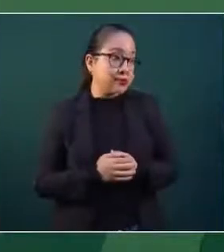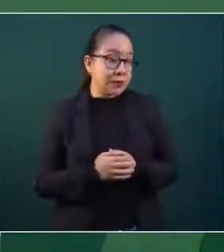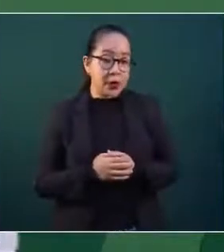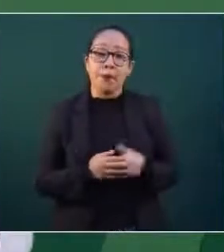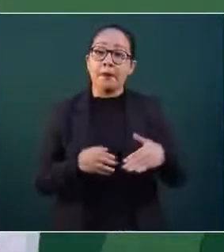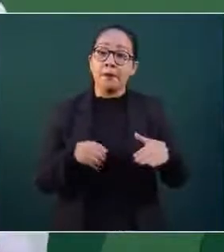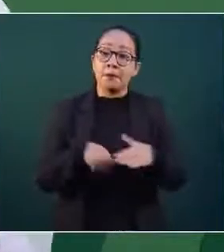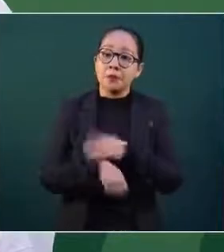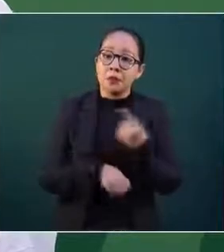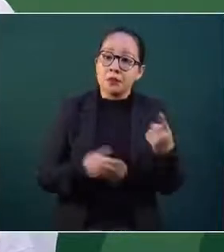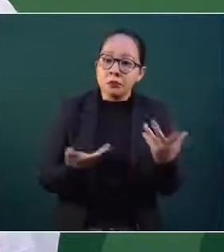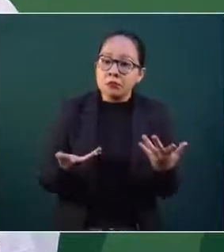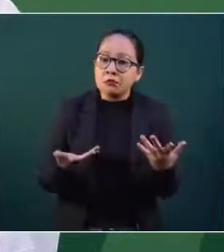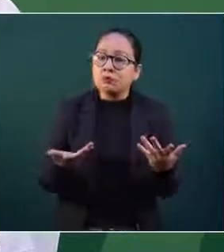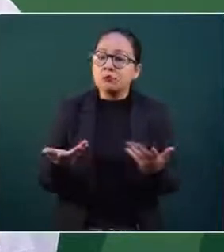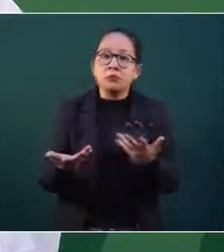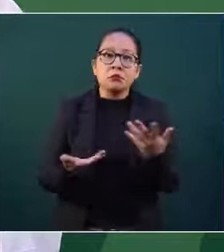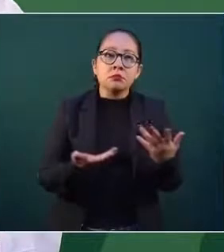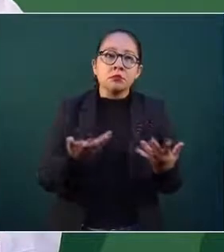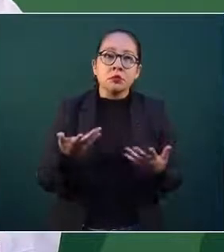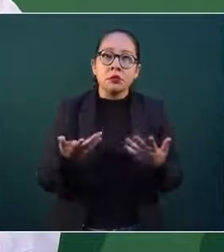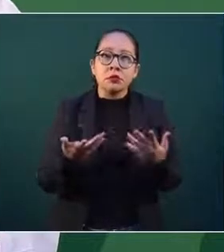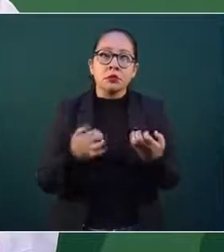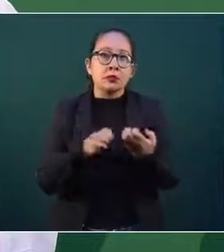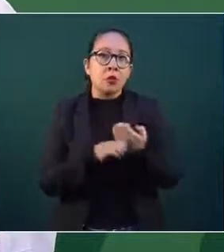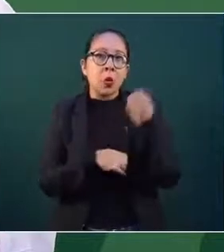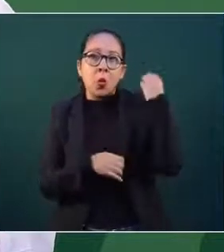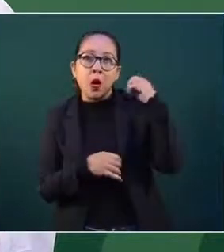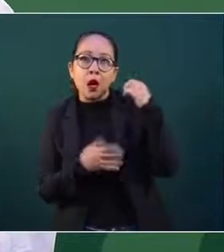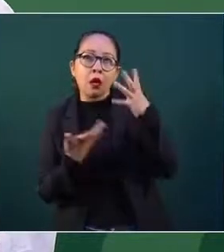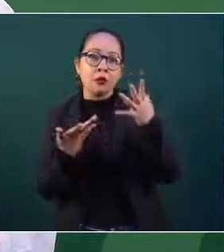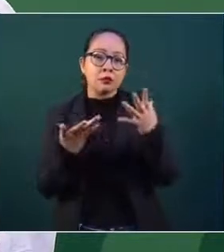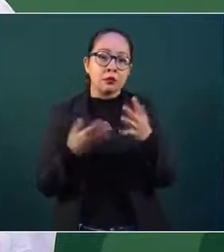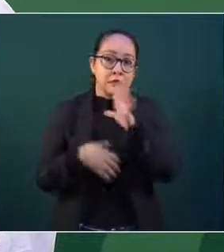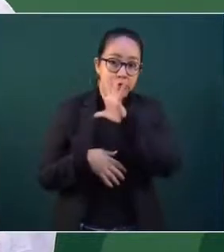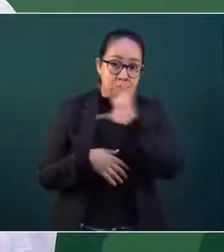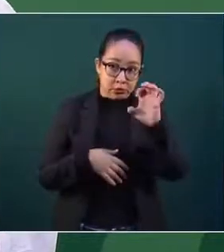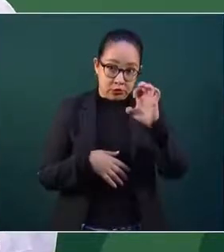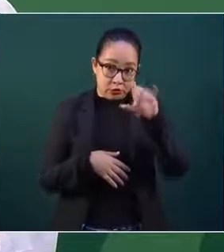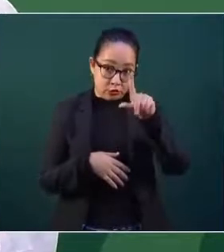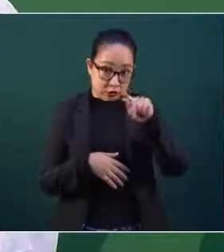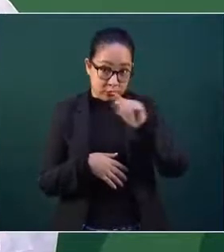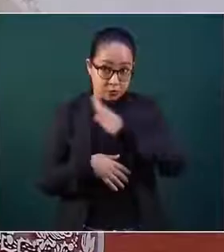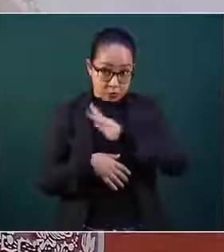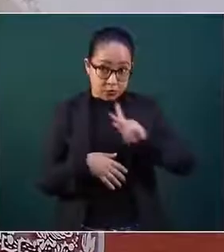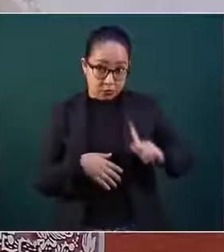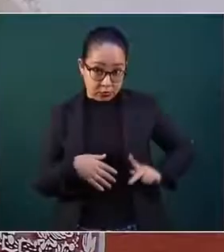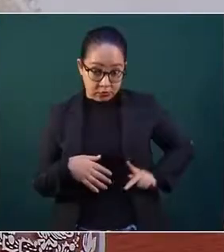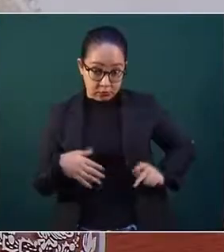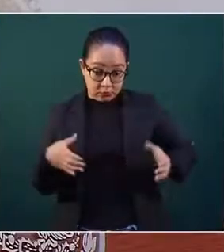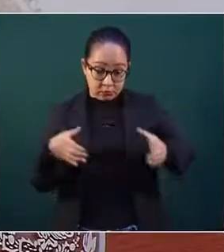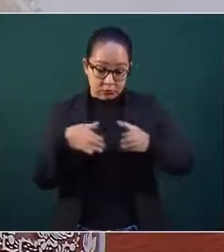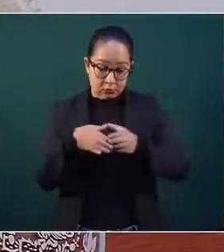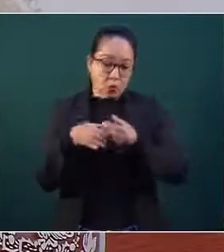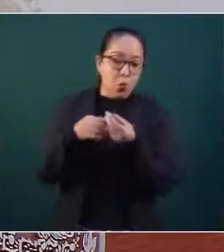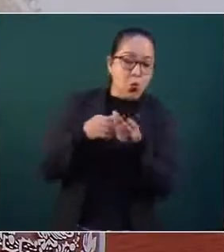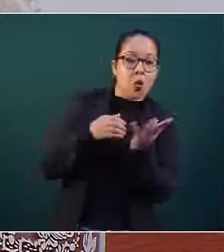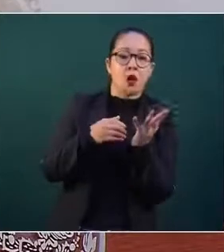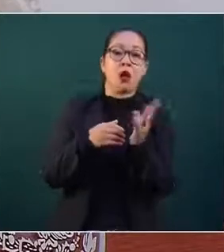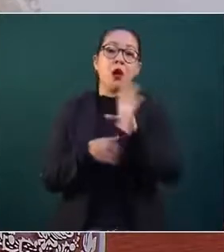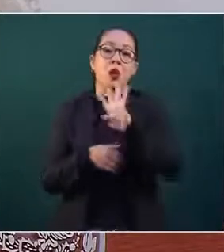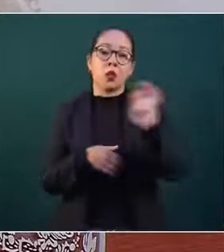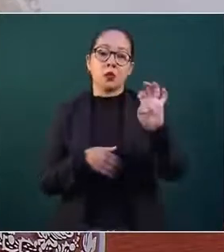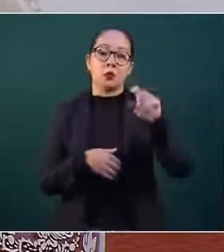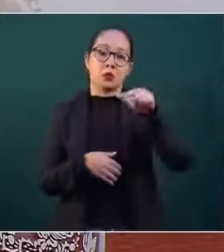porque solo en Oaxaca de los 570 hay